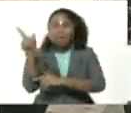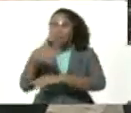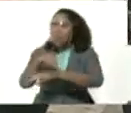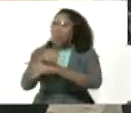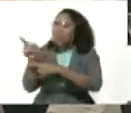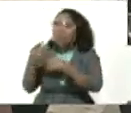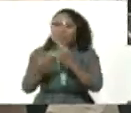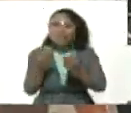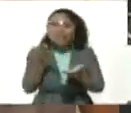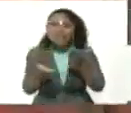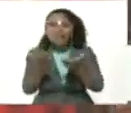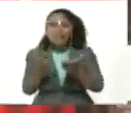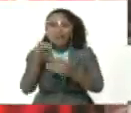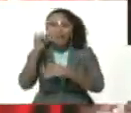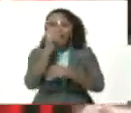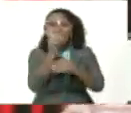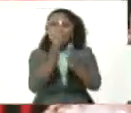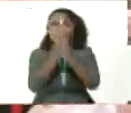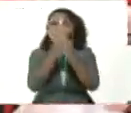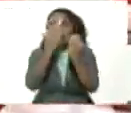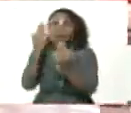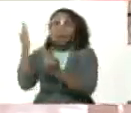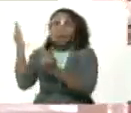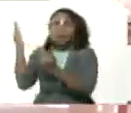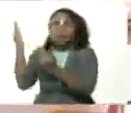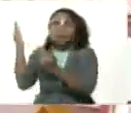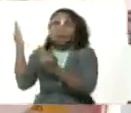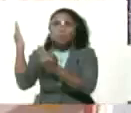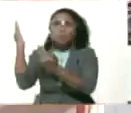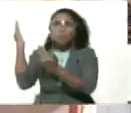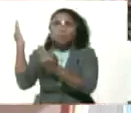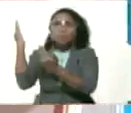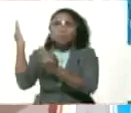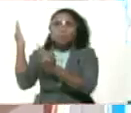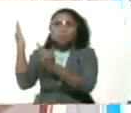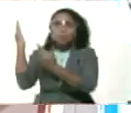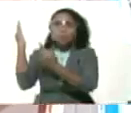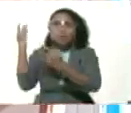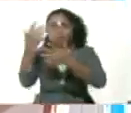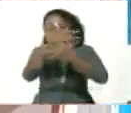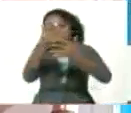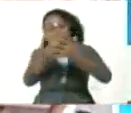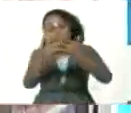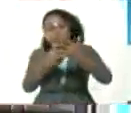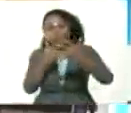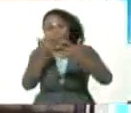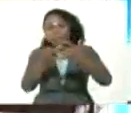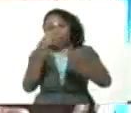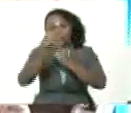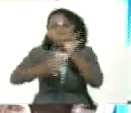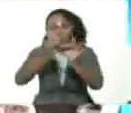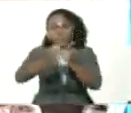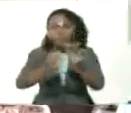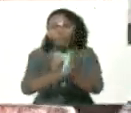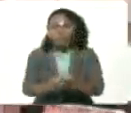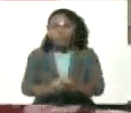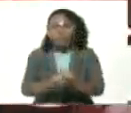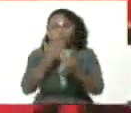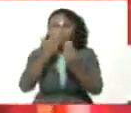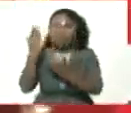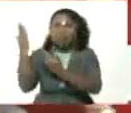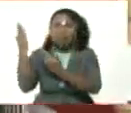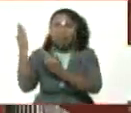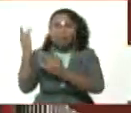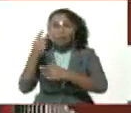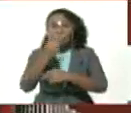Se estabilice. Bueno, las cámaras, por favor, vamos para mostrarle lo que Alexis está describiendo. Sí. Si ustedes ven por acá,